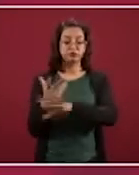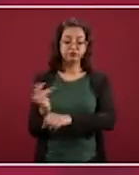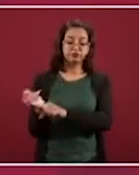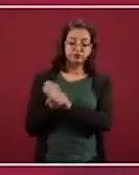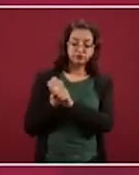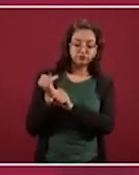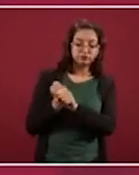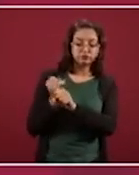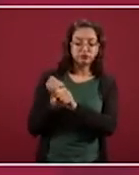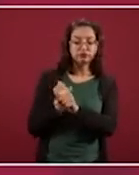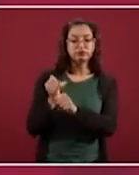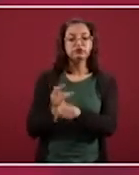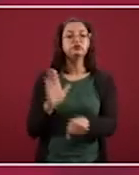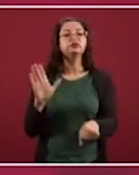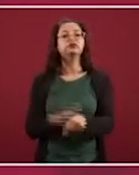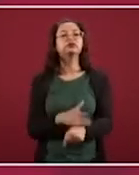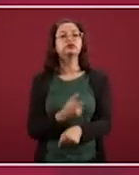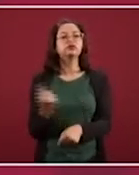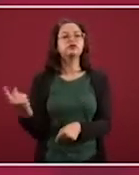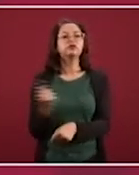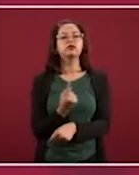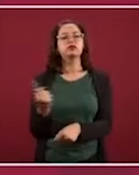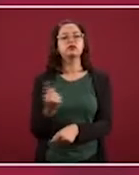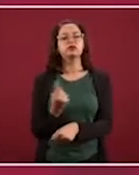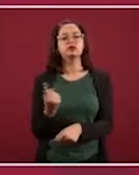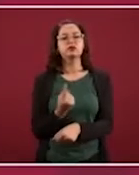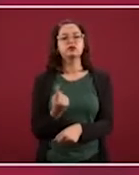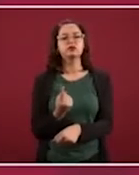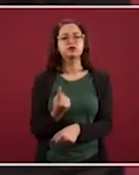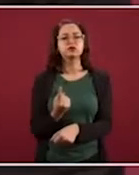partir de la